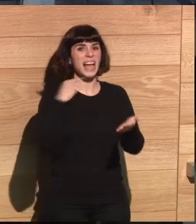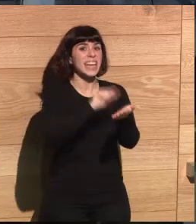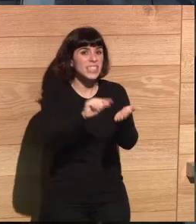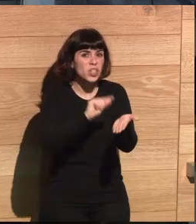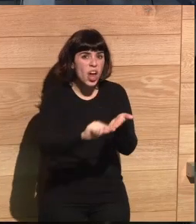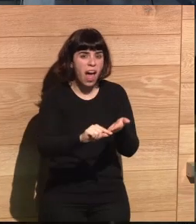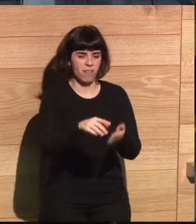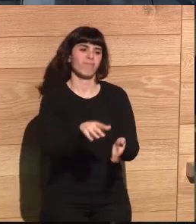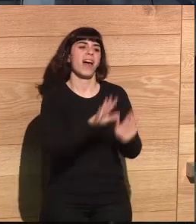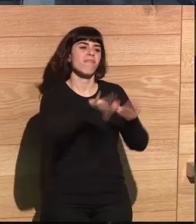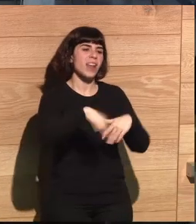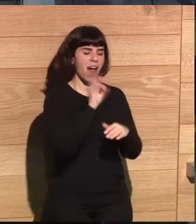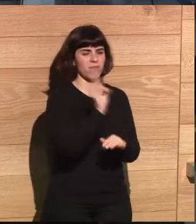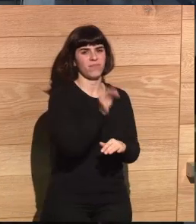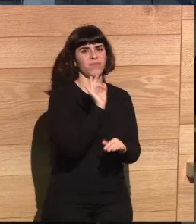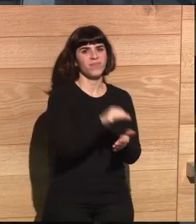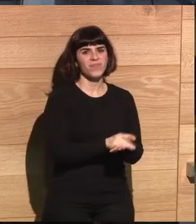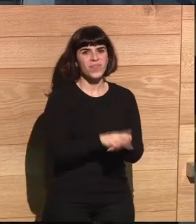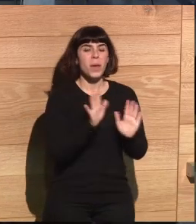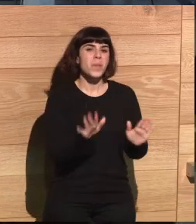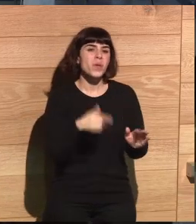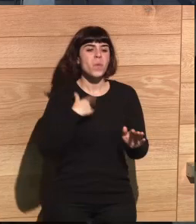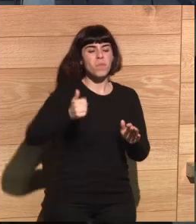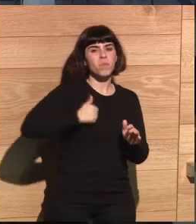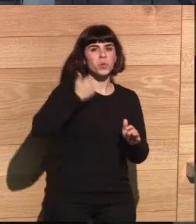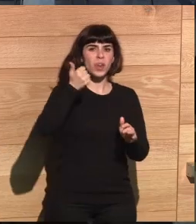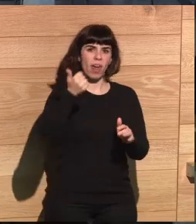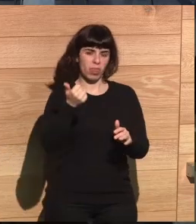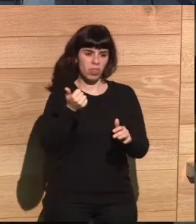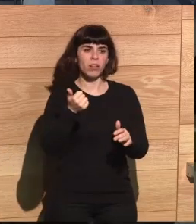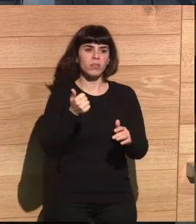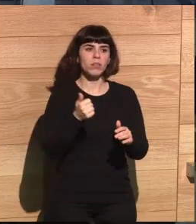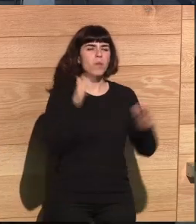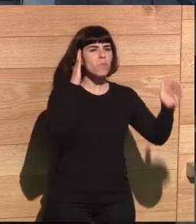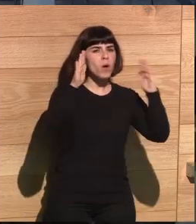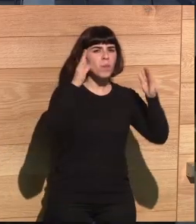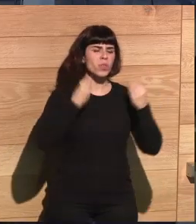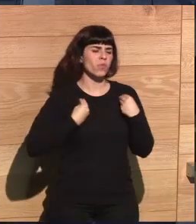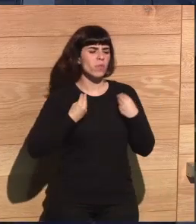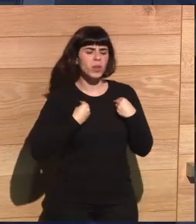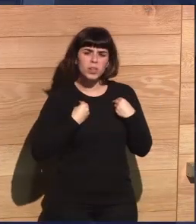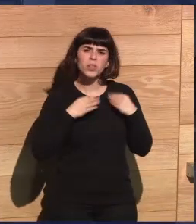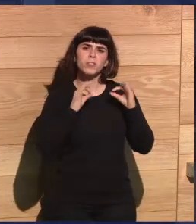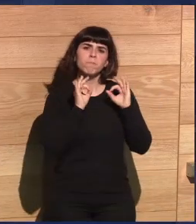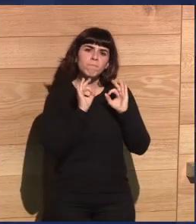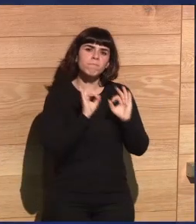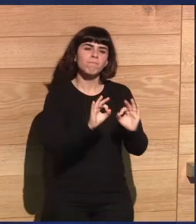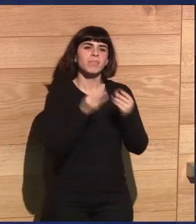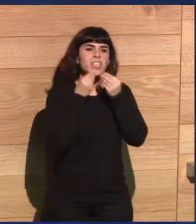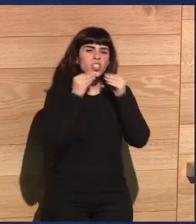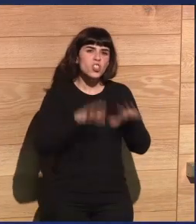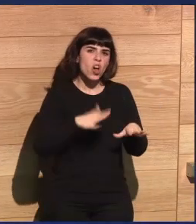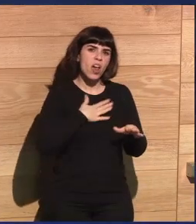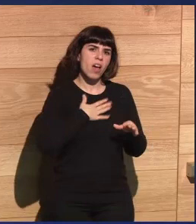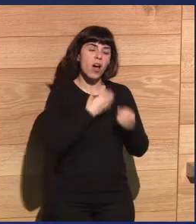luego me ha dado la oportunidad de estar y vivir momentos así y de poder contar mi historia,